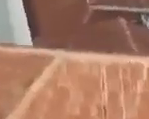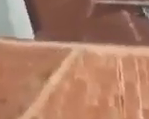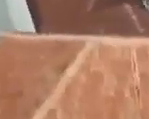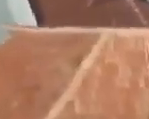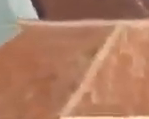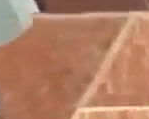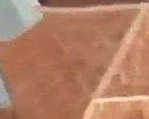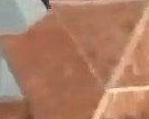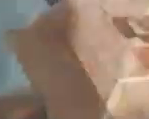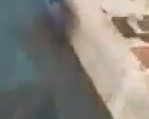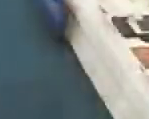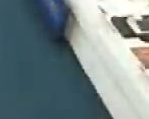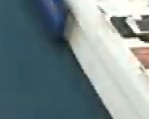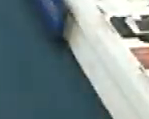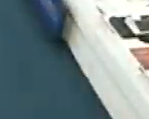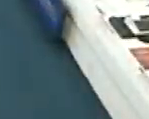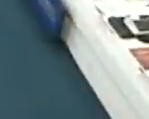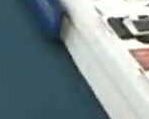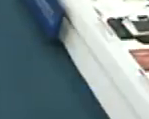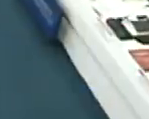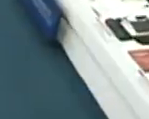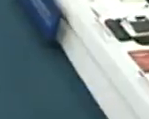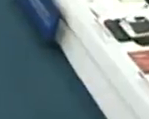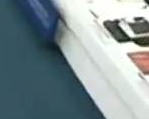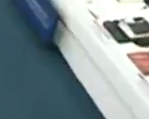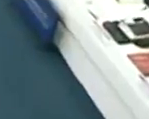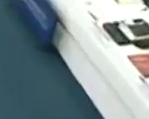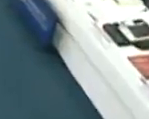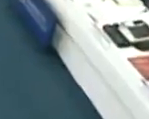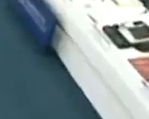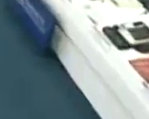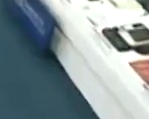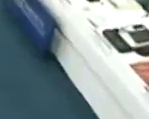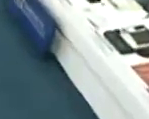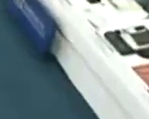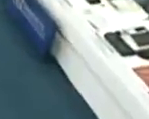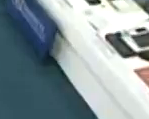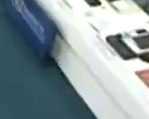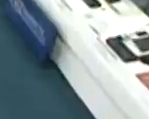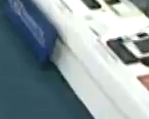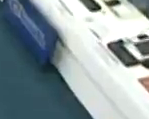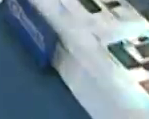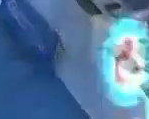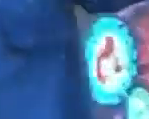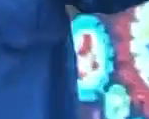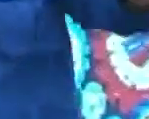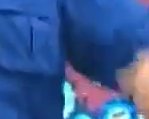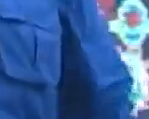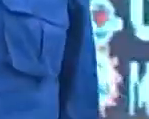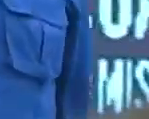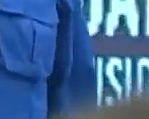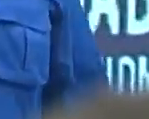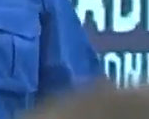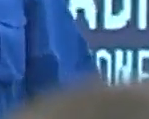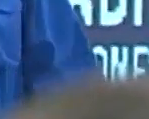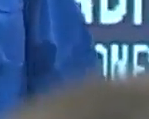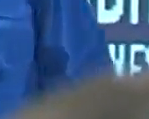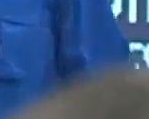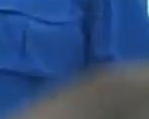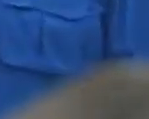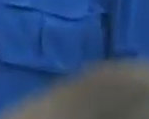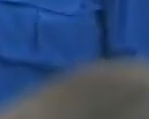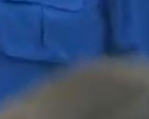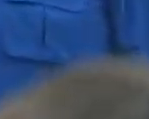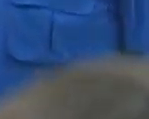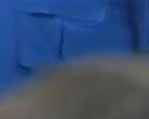Venezuela. Y aún frente a la pandemia y al más vil bloqueo imperialista que sufre Venezuela, no se ha detenido la